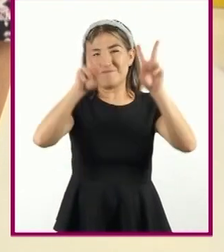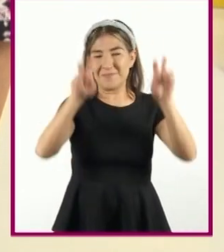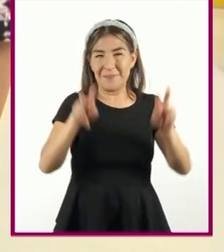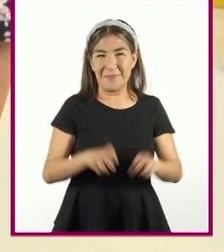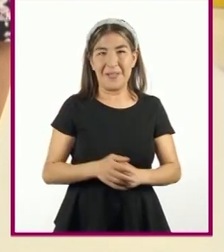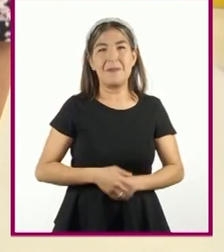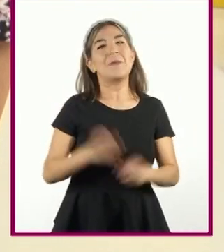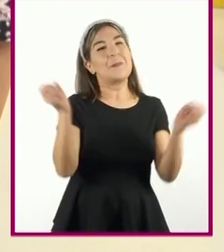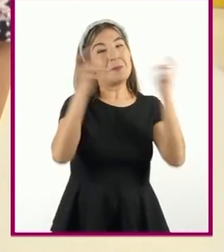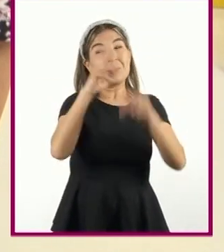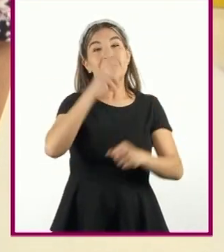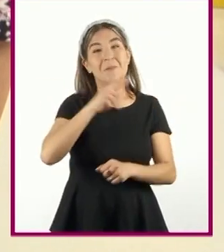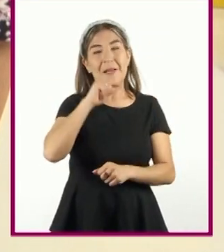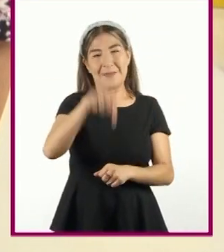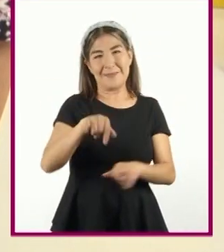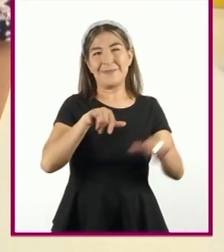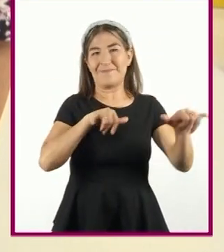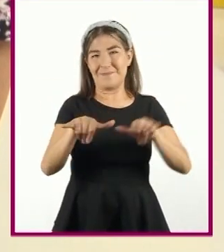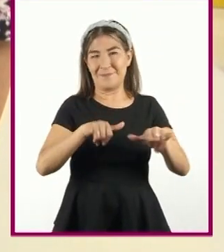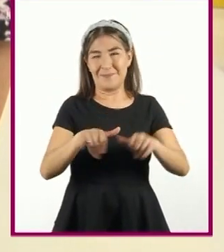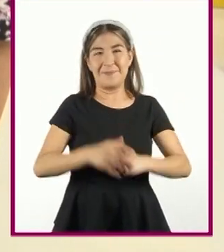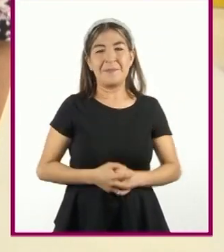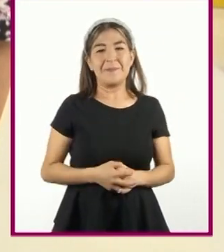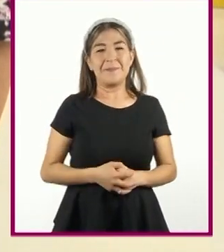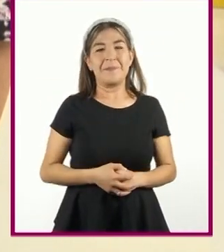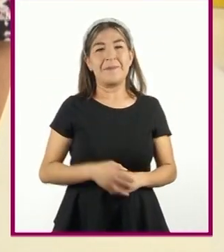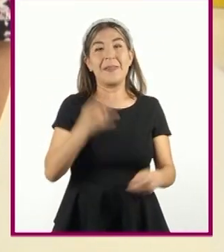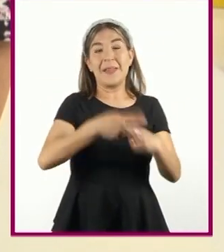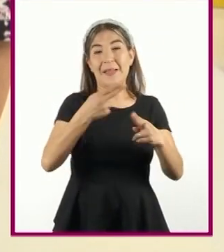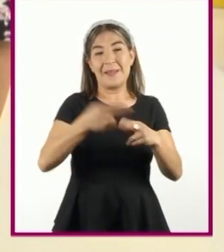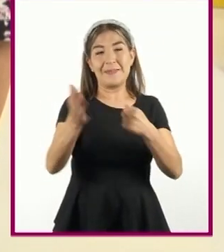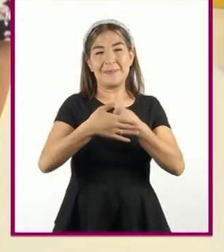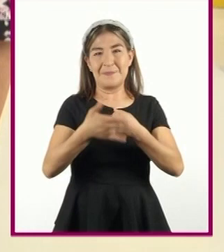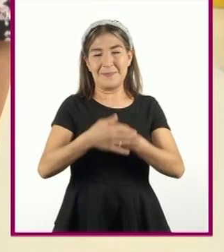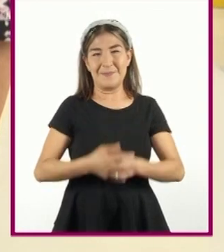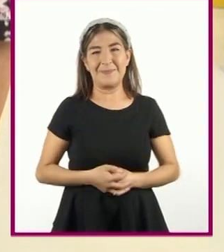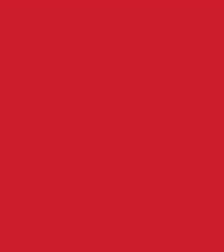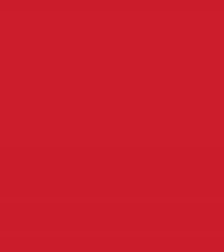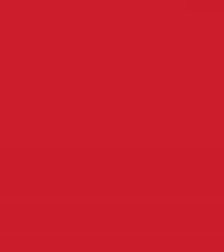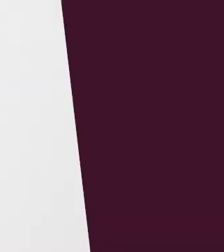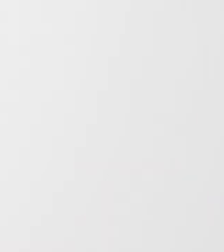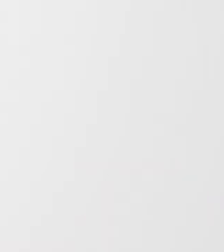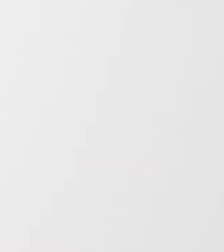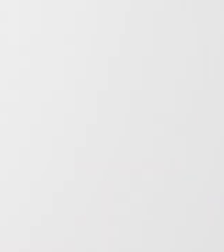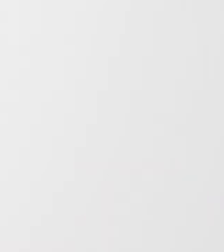vemos pronto en la asignatura de Geografía. Hasta la próxima.